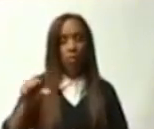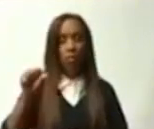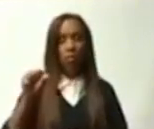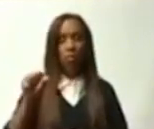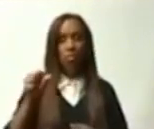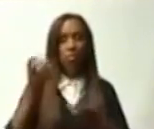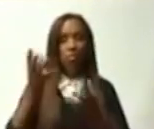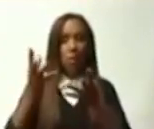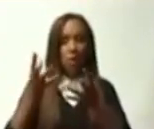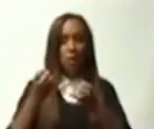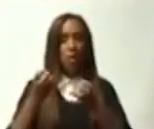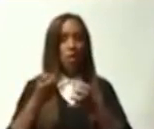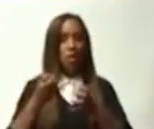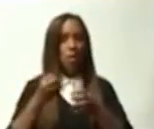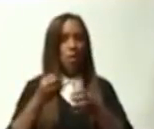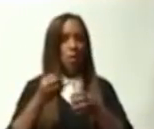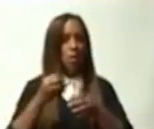de que